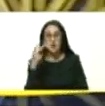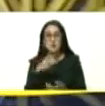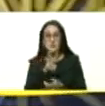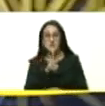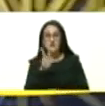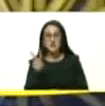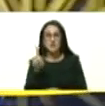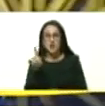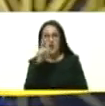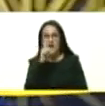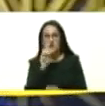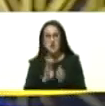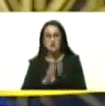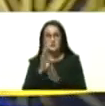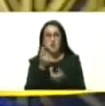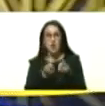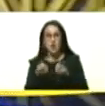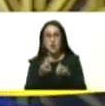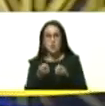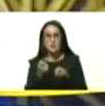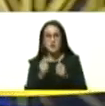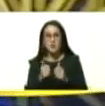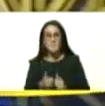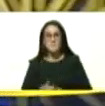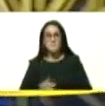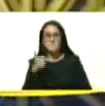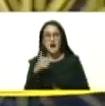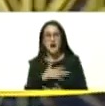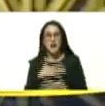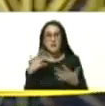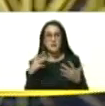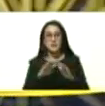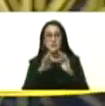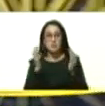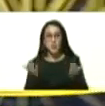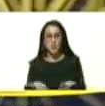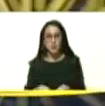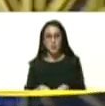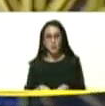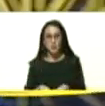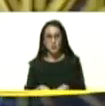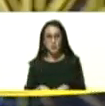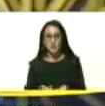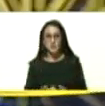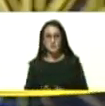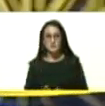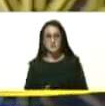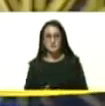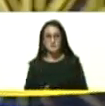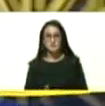2022 va a ser el año de crecimiento económico más grande del mundo.